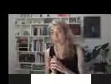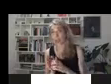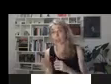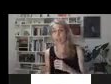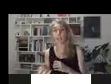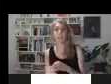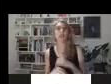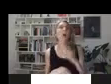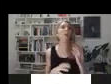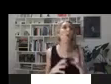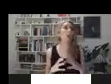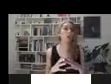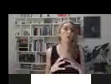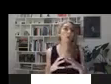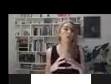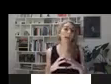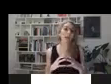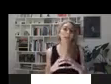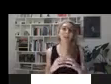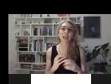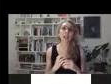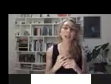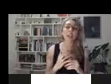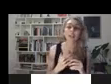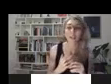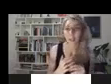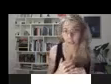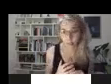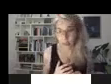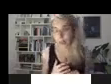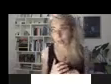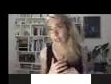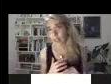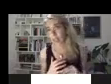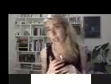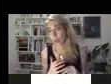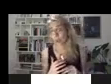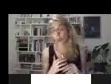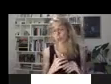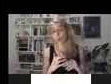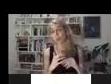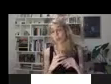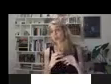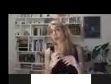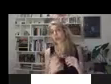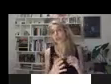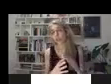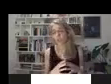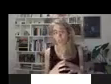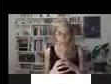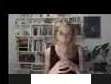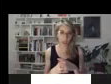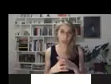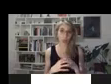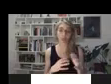envíos internacionales, o cuando hay un artista que quiere participar de un